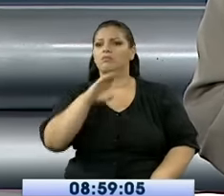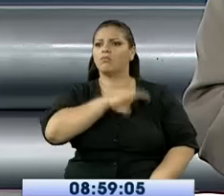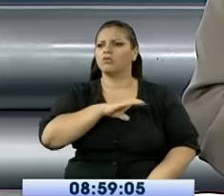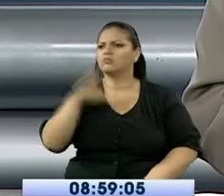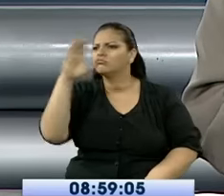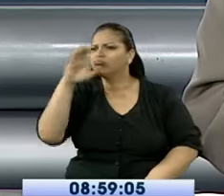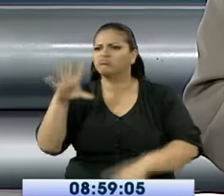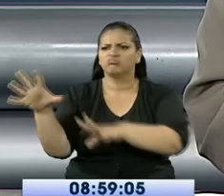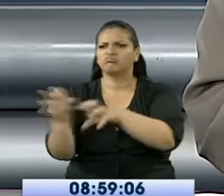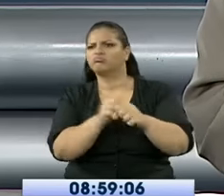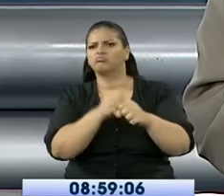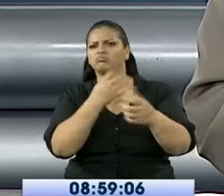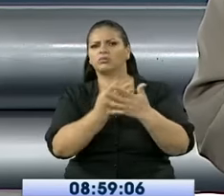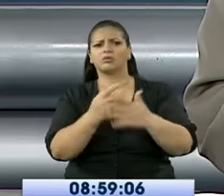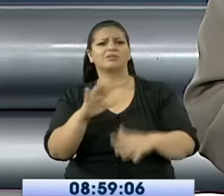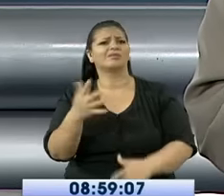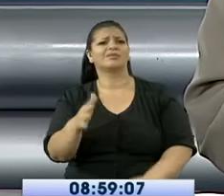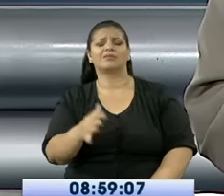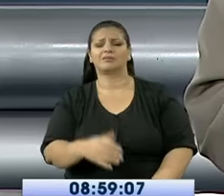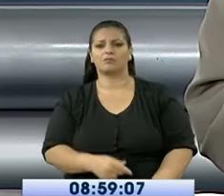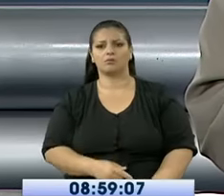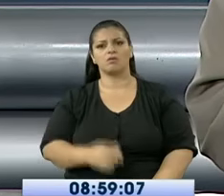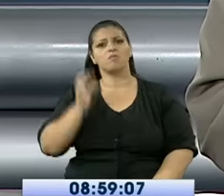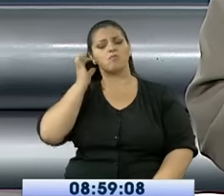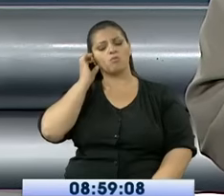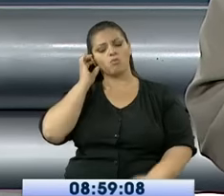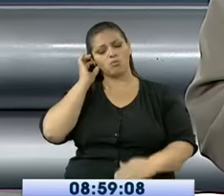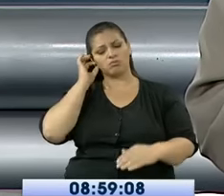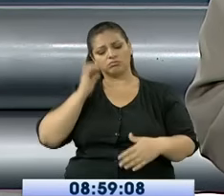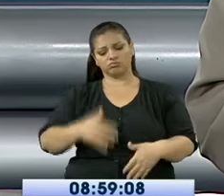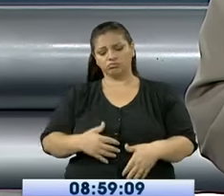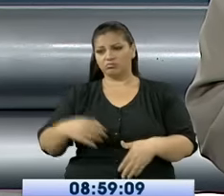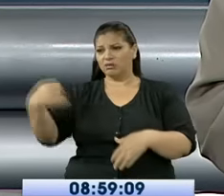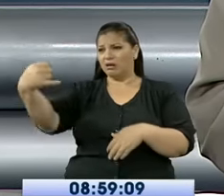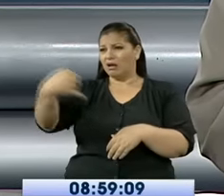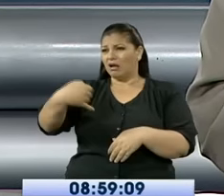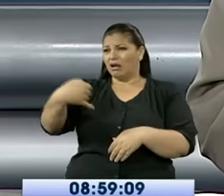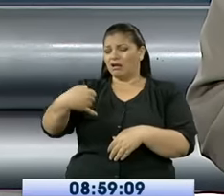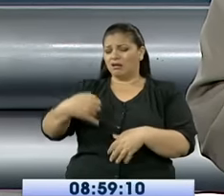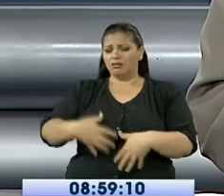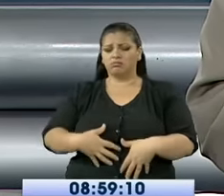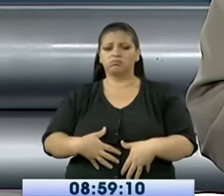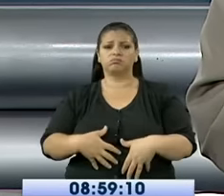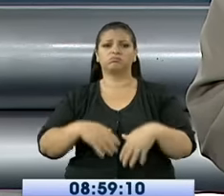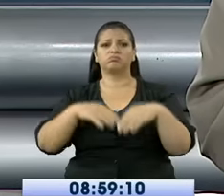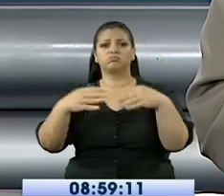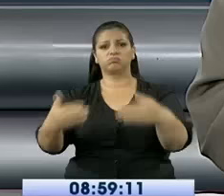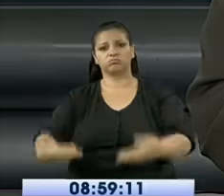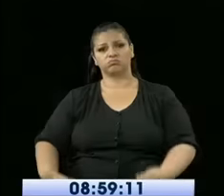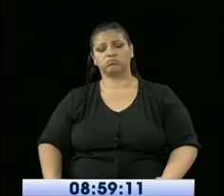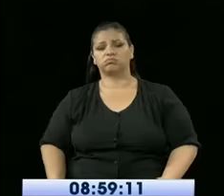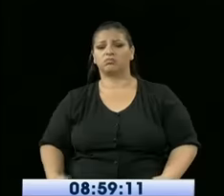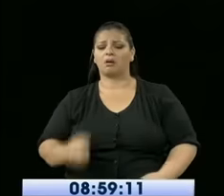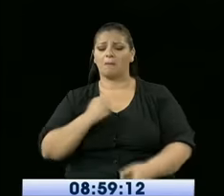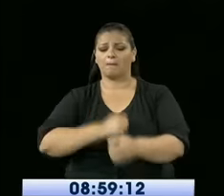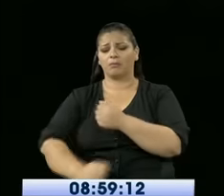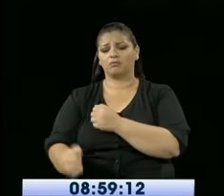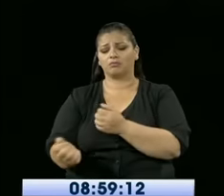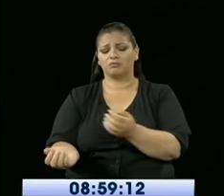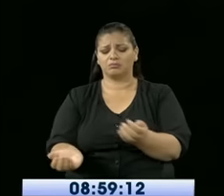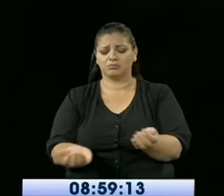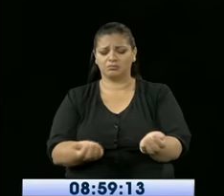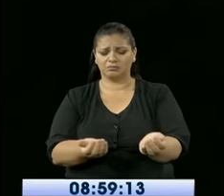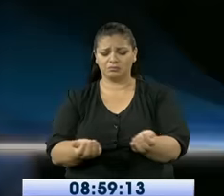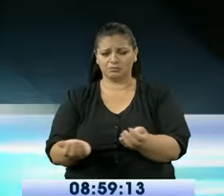sexual, concibió una niña que ahora tiene 10 meses. Llegué, me metí